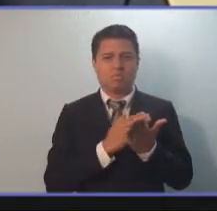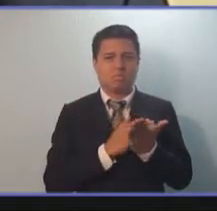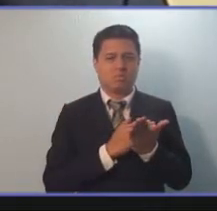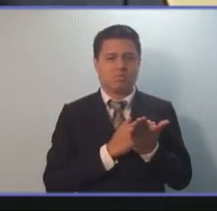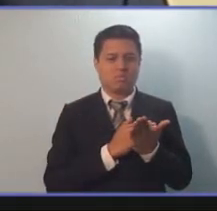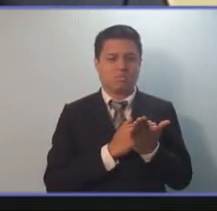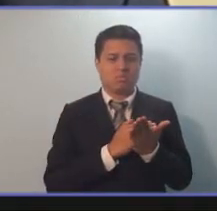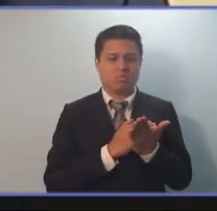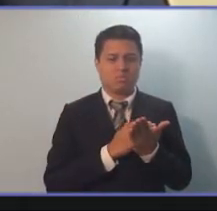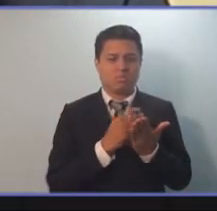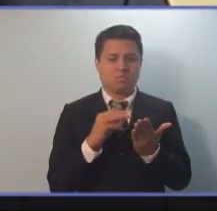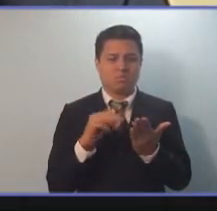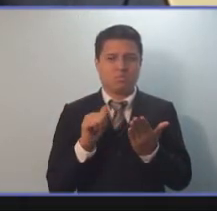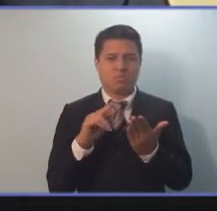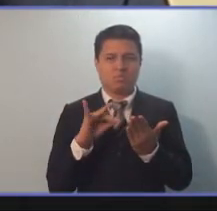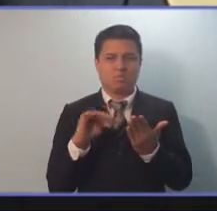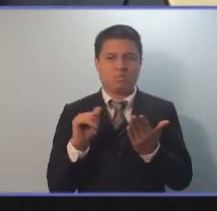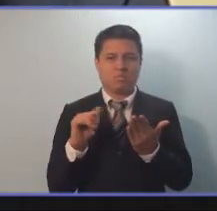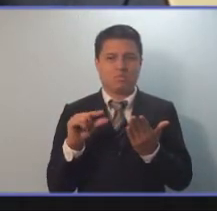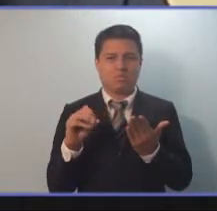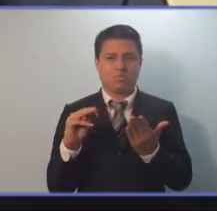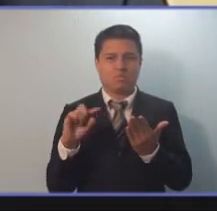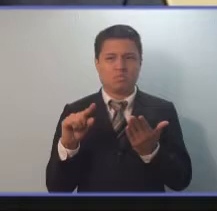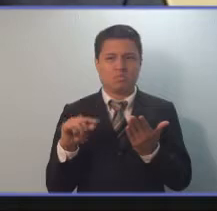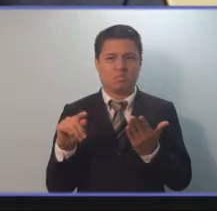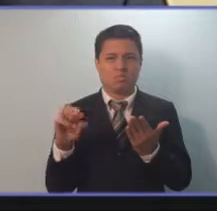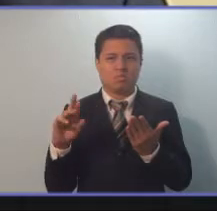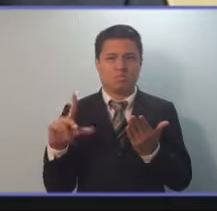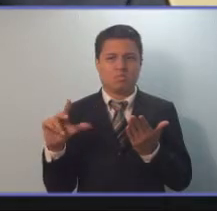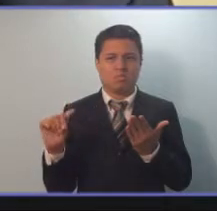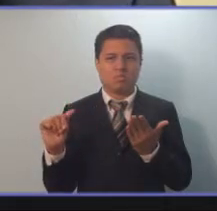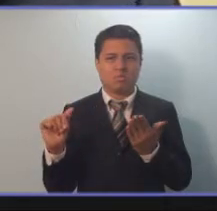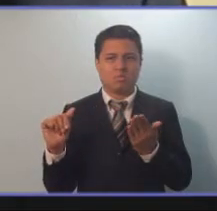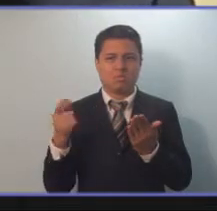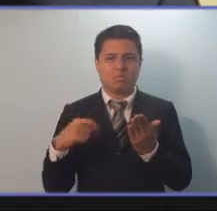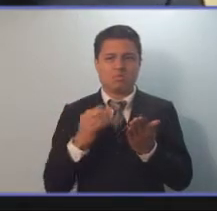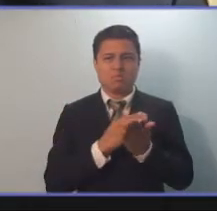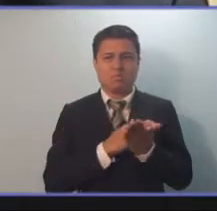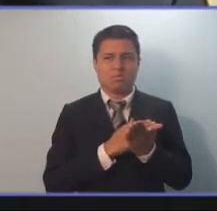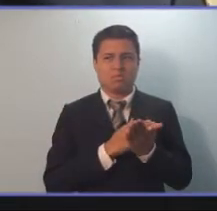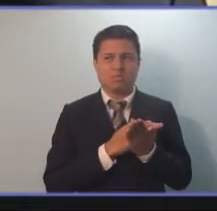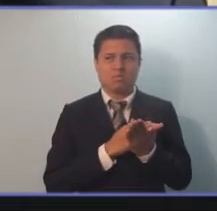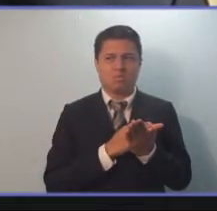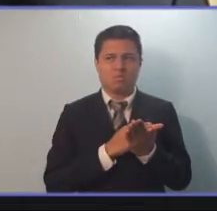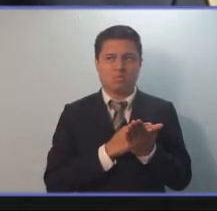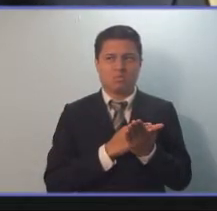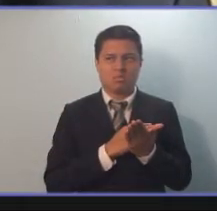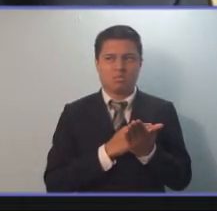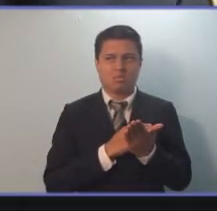presente. María Elizabeth Gómez Perla, presente.